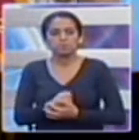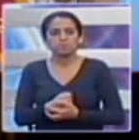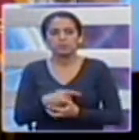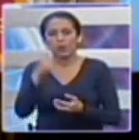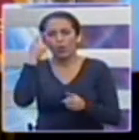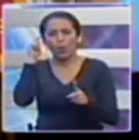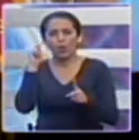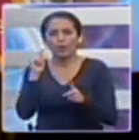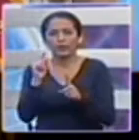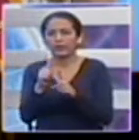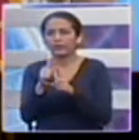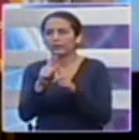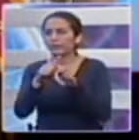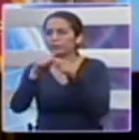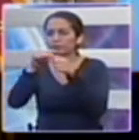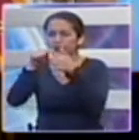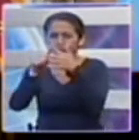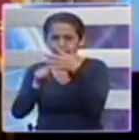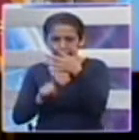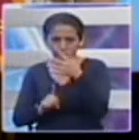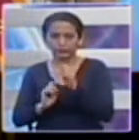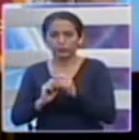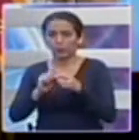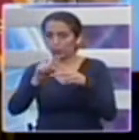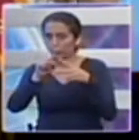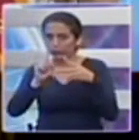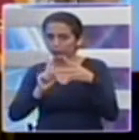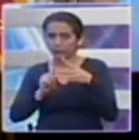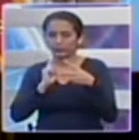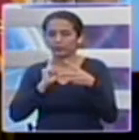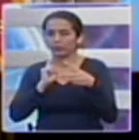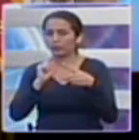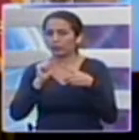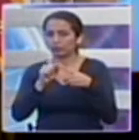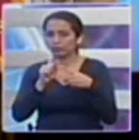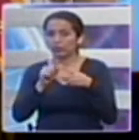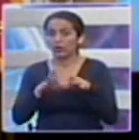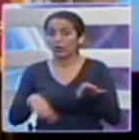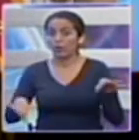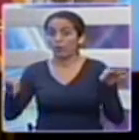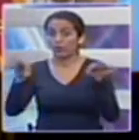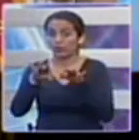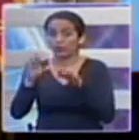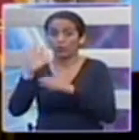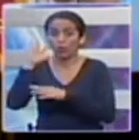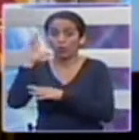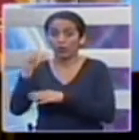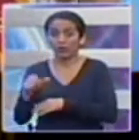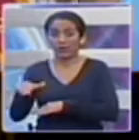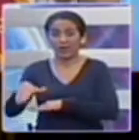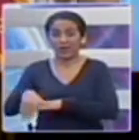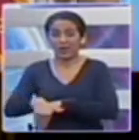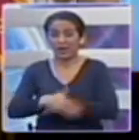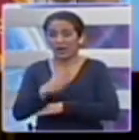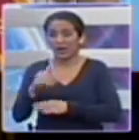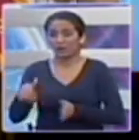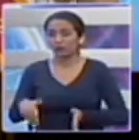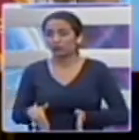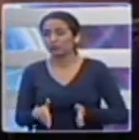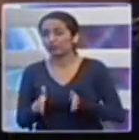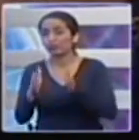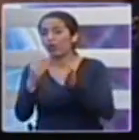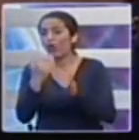hacer elegir a Reina de Cuenca, dos temas, el uno vinculado con la movilidad de la ciudad y lo otro con la nutrición. Vamos desmenuzando un